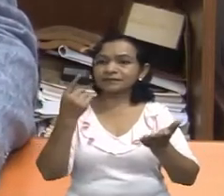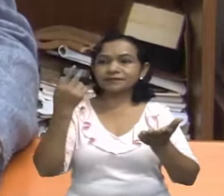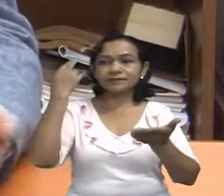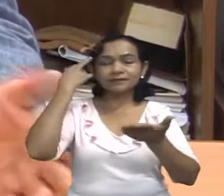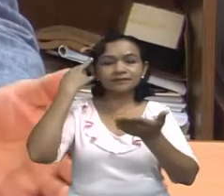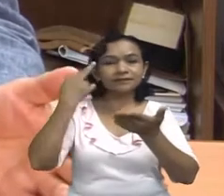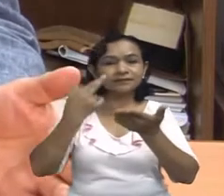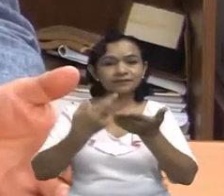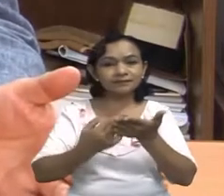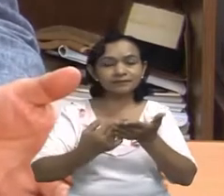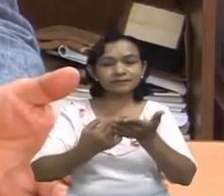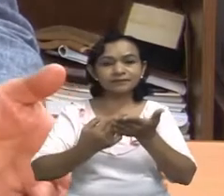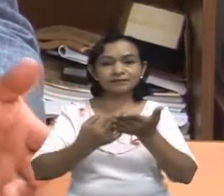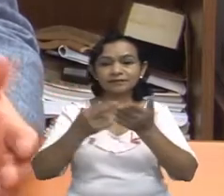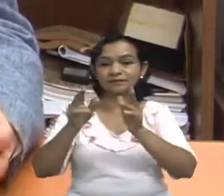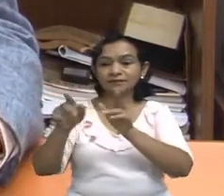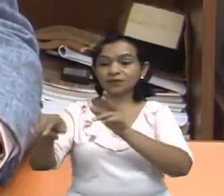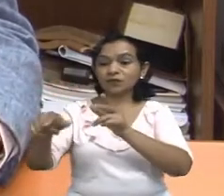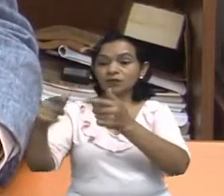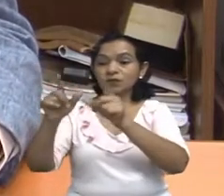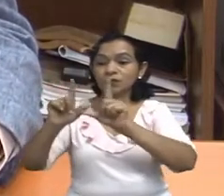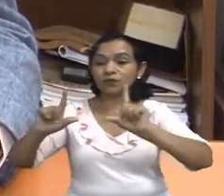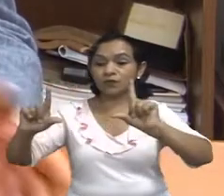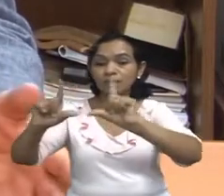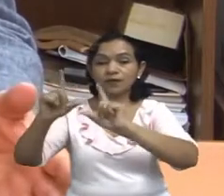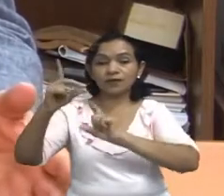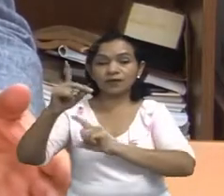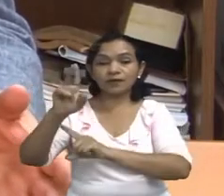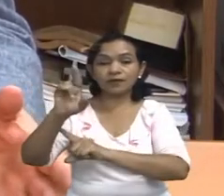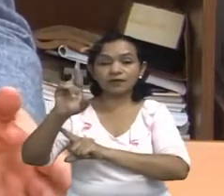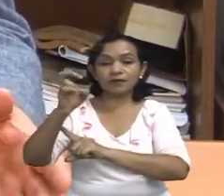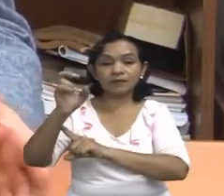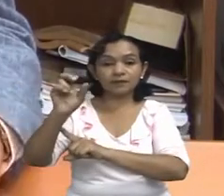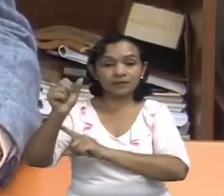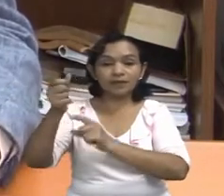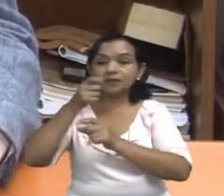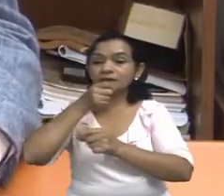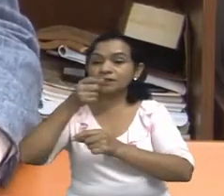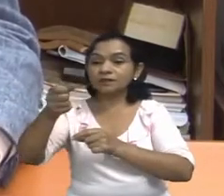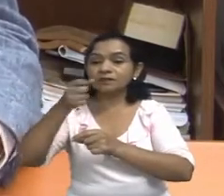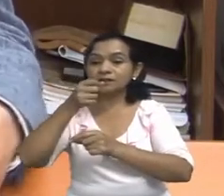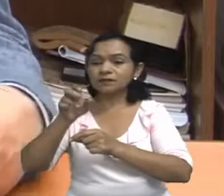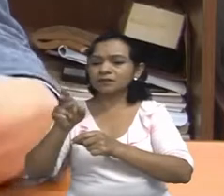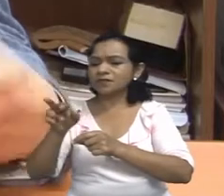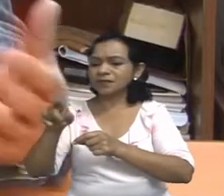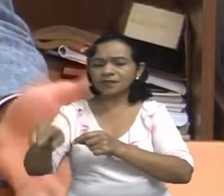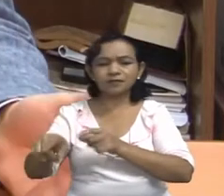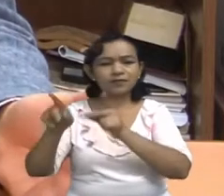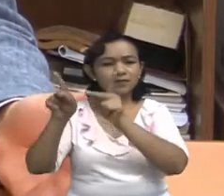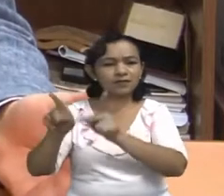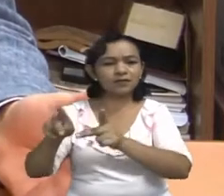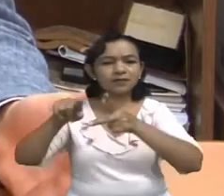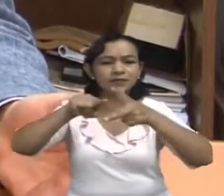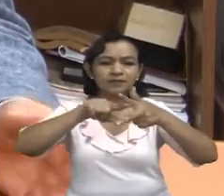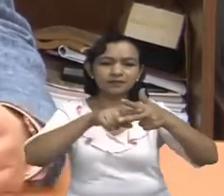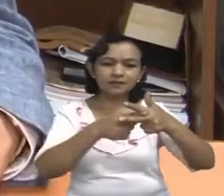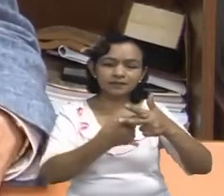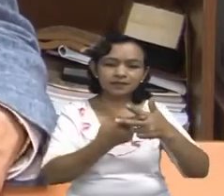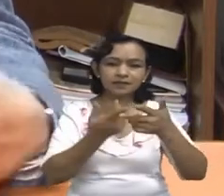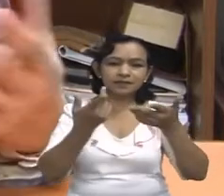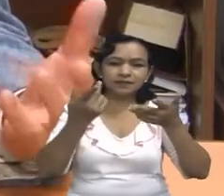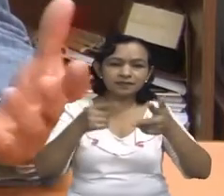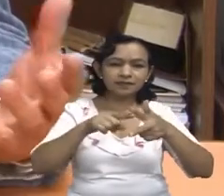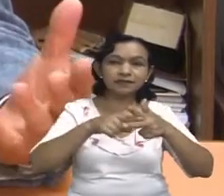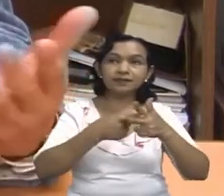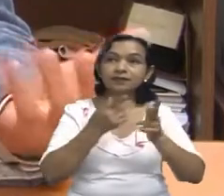había siempre un departamento de prensa, y con esas mismas personas, con esos mismos compañeros y compañeras, se iniciaron, ¿verdad?